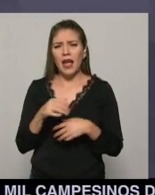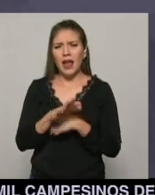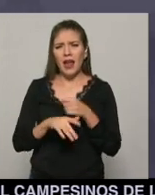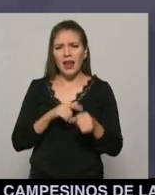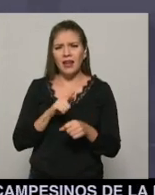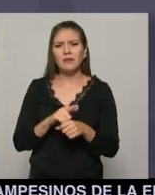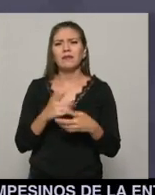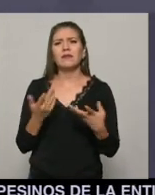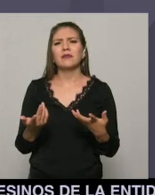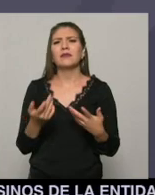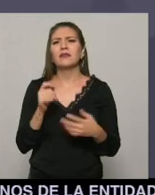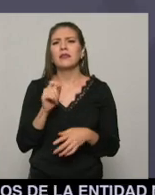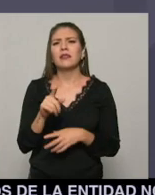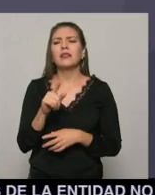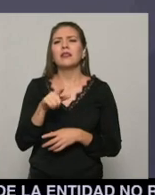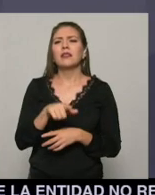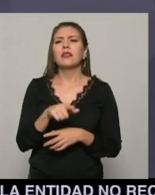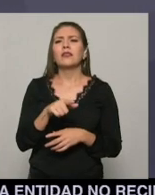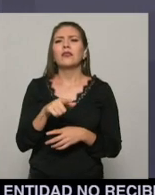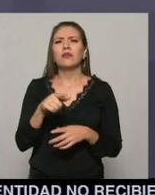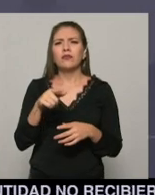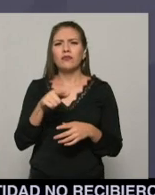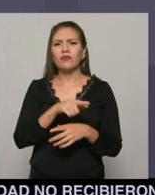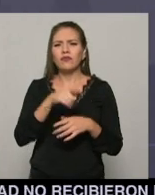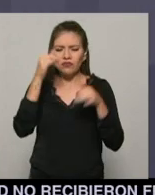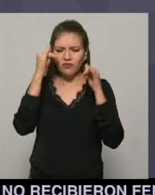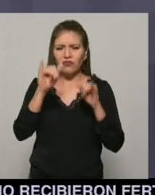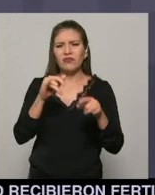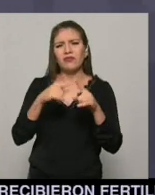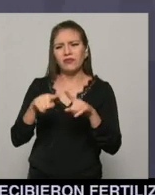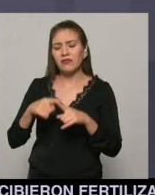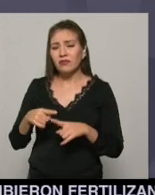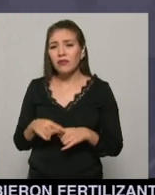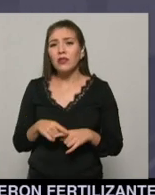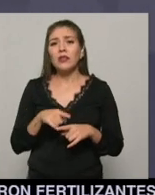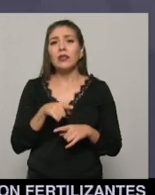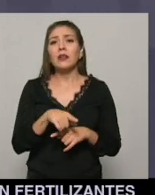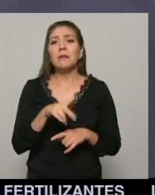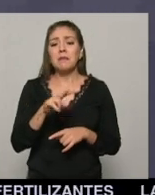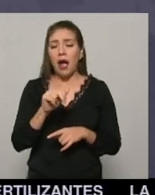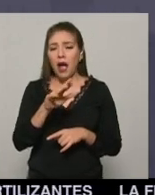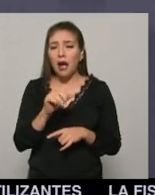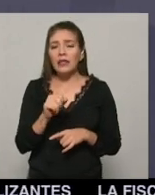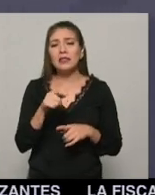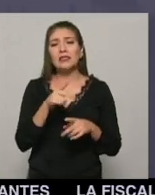la ganadería o en los espectáculos o en la investigación científica, y